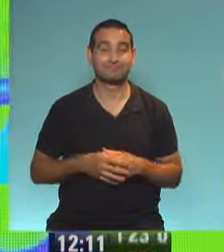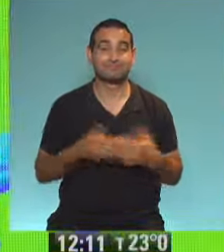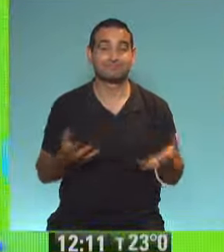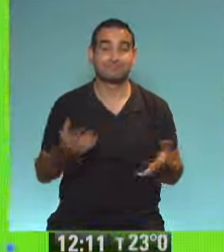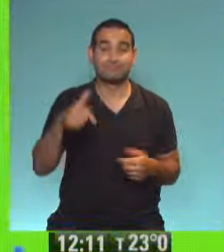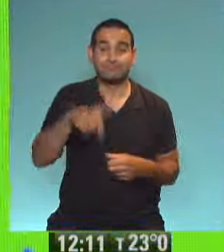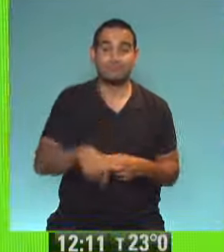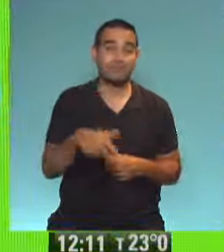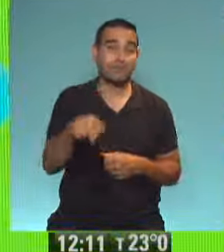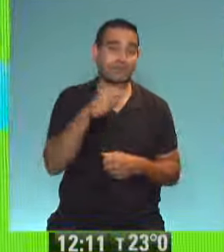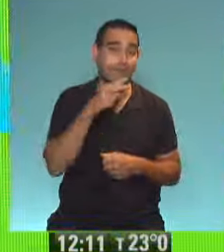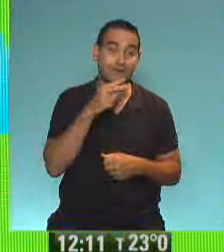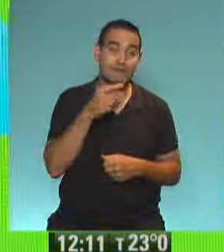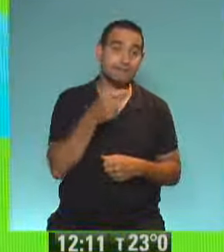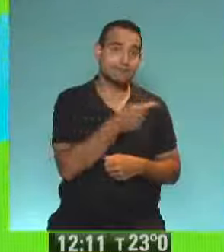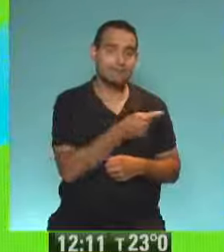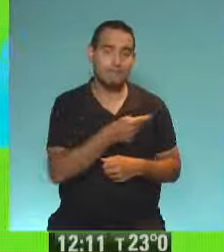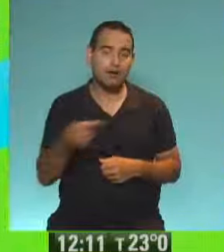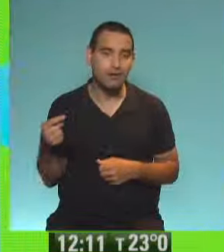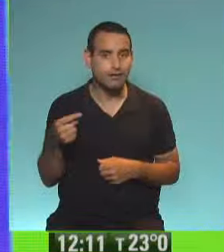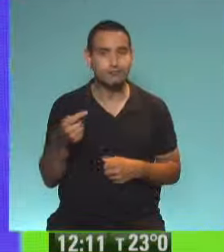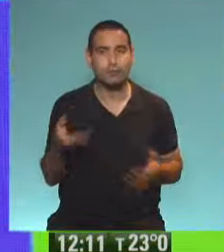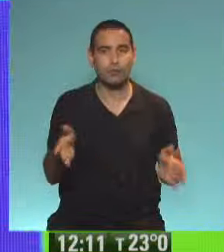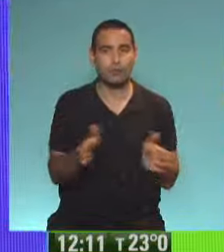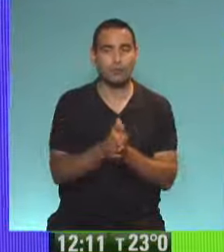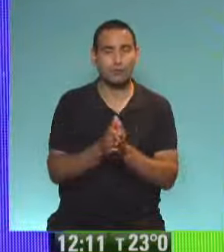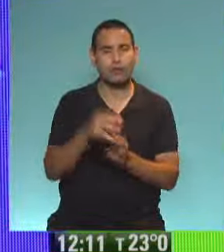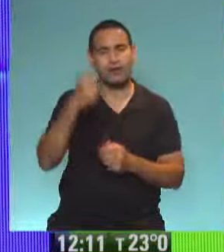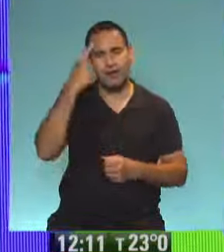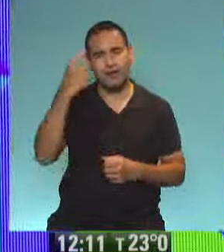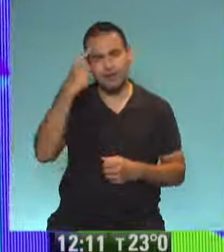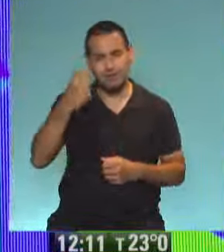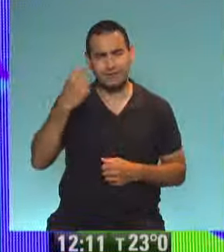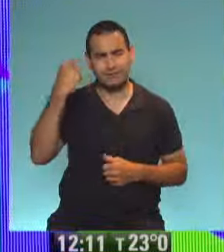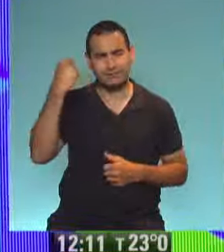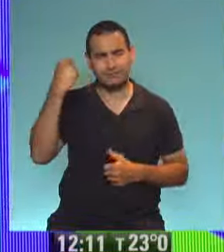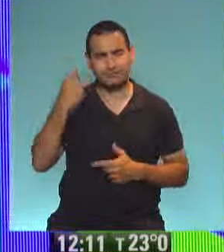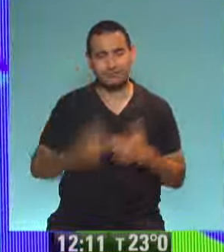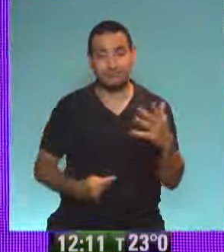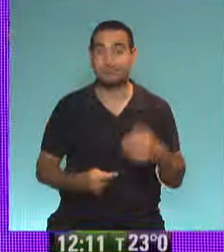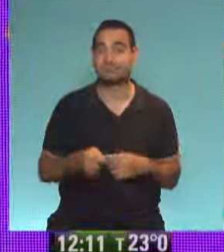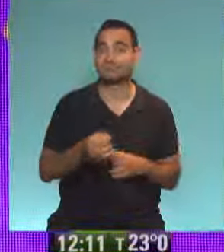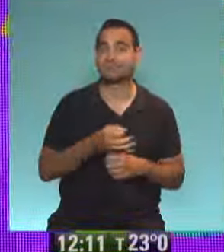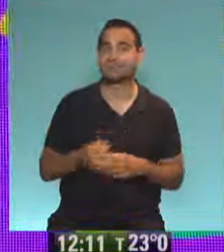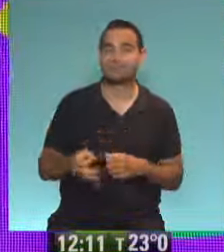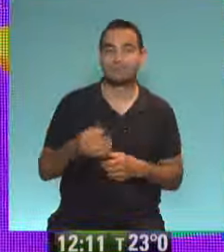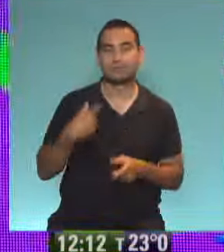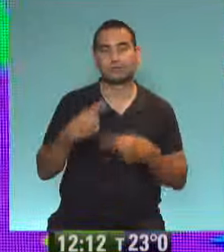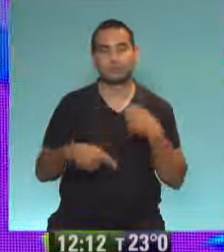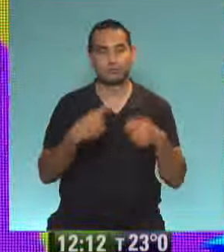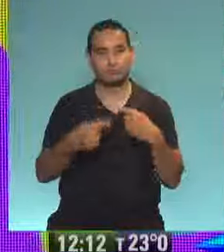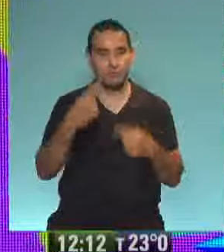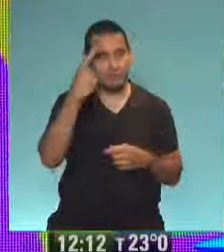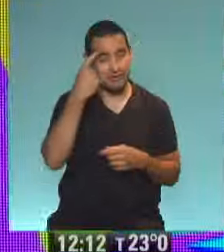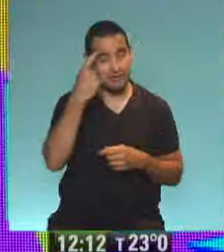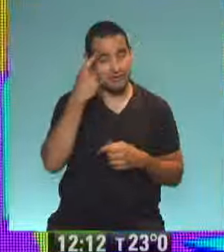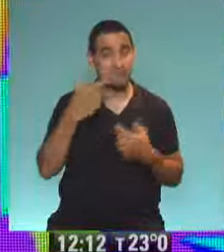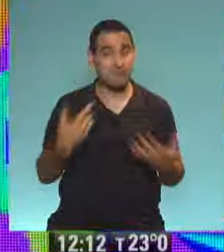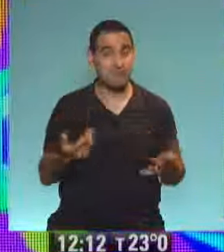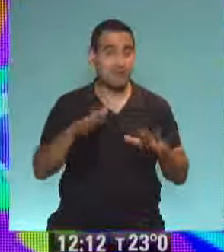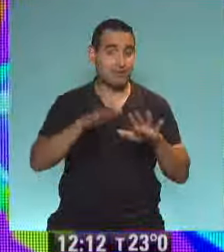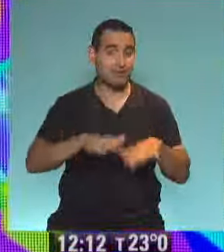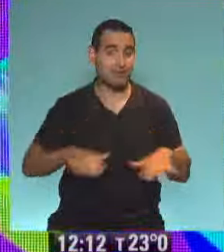llegado al viernes, una semana que hemos pasado juntos y juntas, donde aprendimos un montón de cosas, un montón de cosas y seguimos aprendiendo. Así que los chicos y las